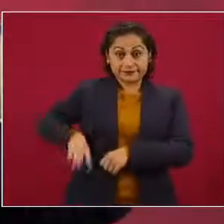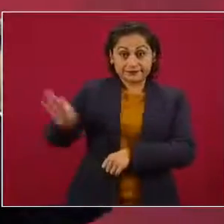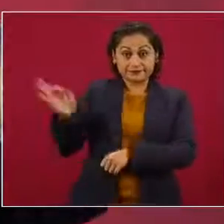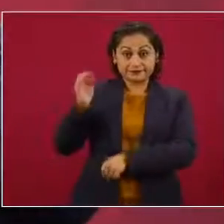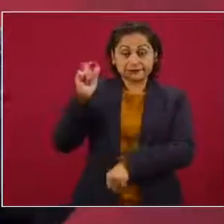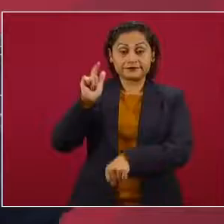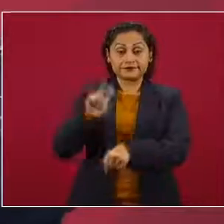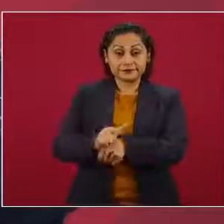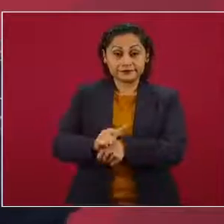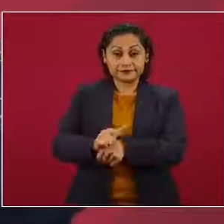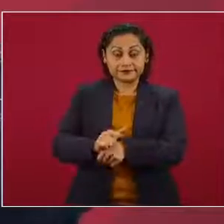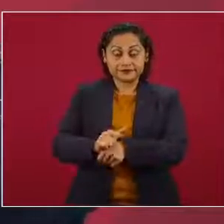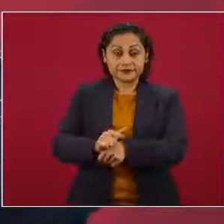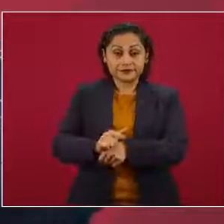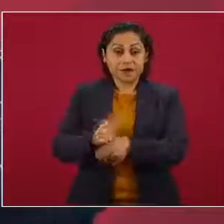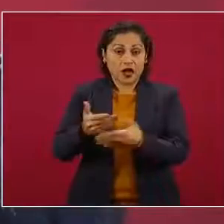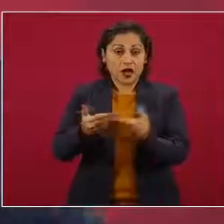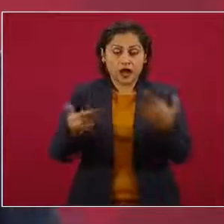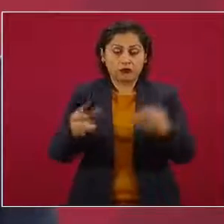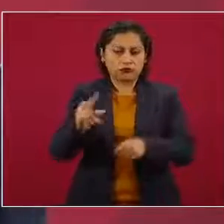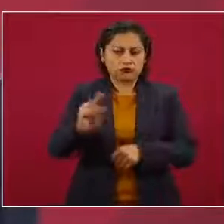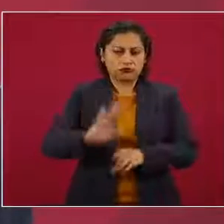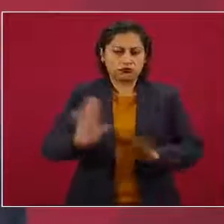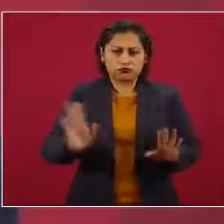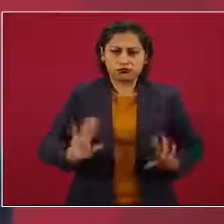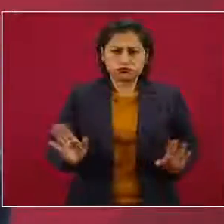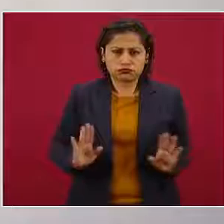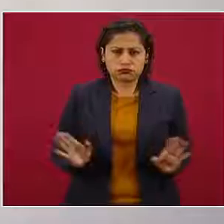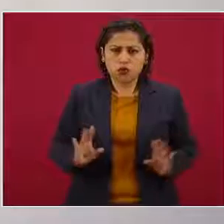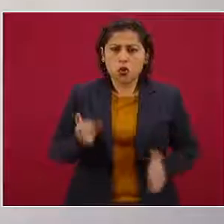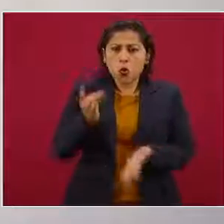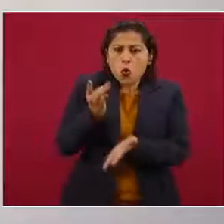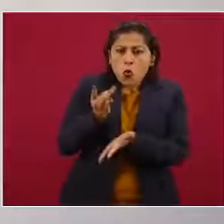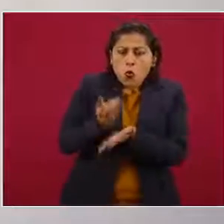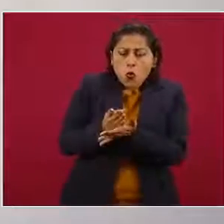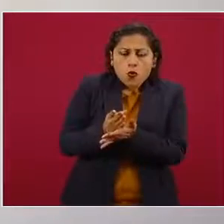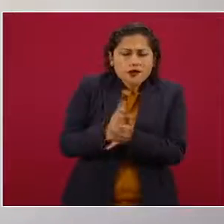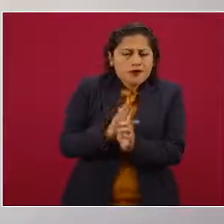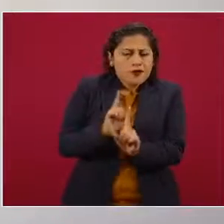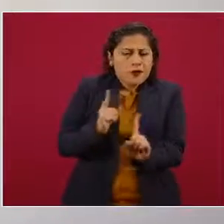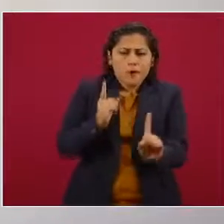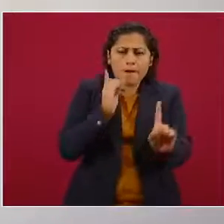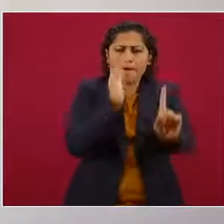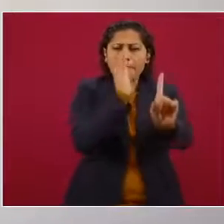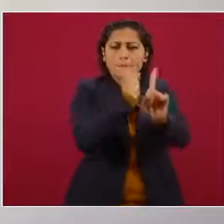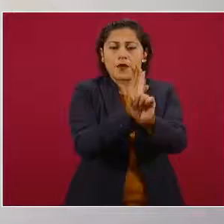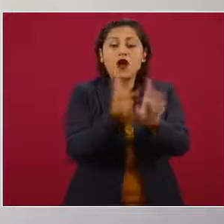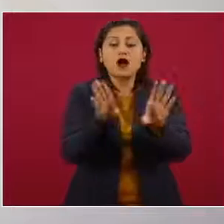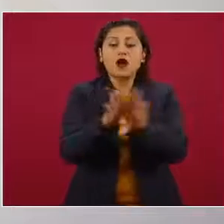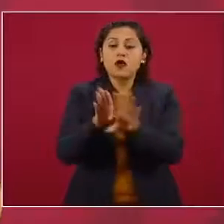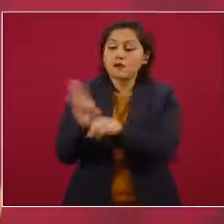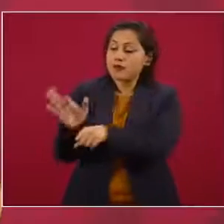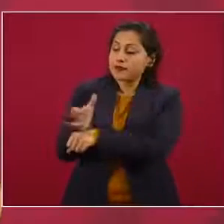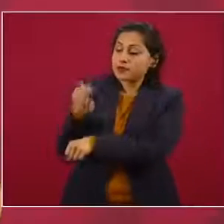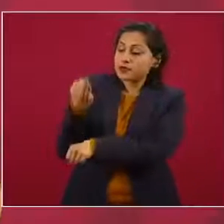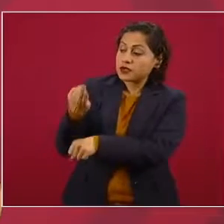van a administrar el dinero, sino desde la tesorería de la federación a la